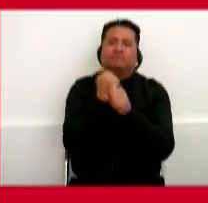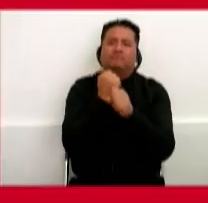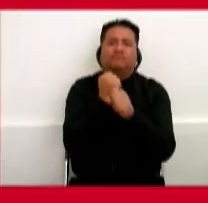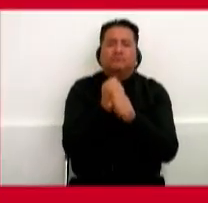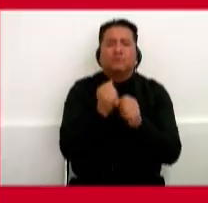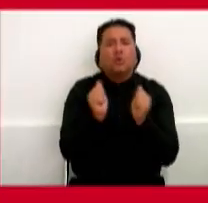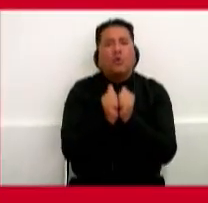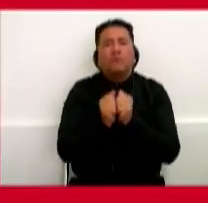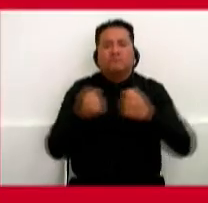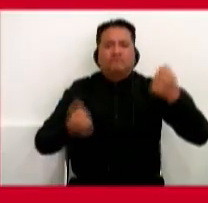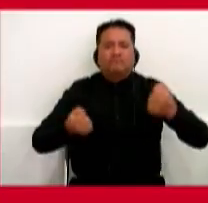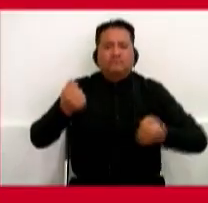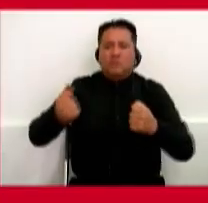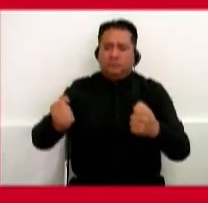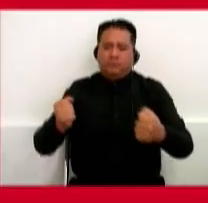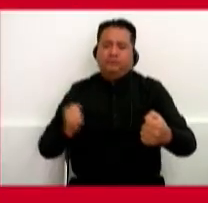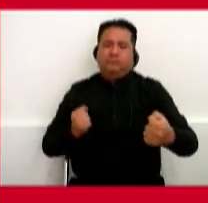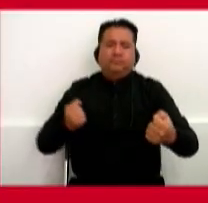Nosotros,